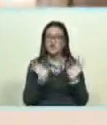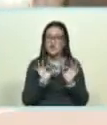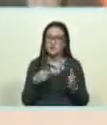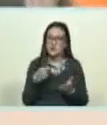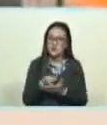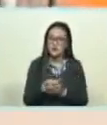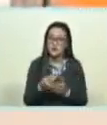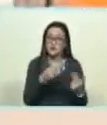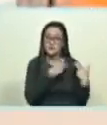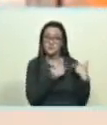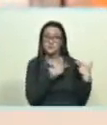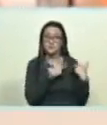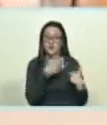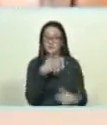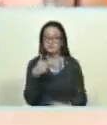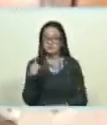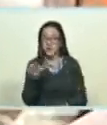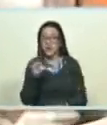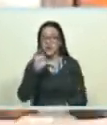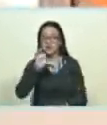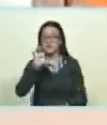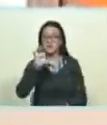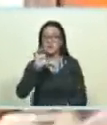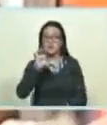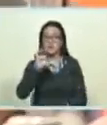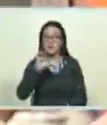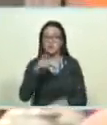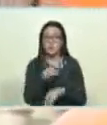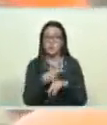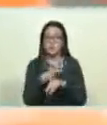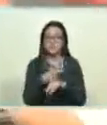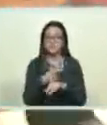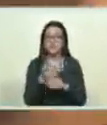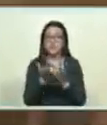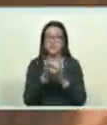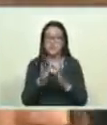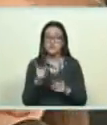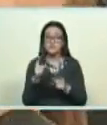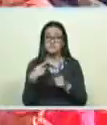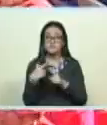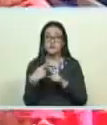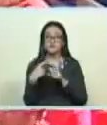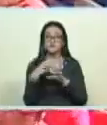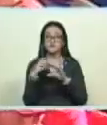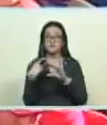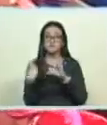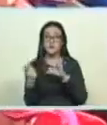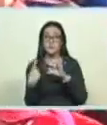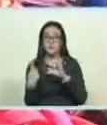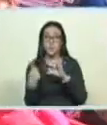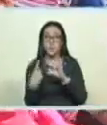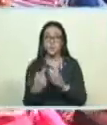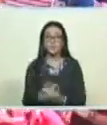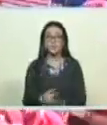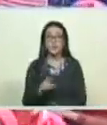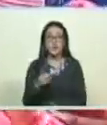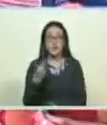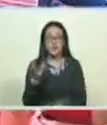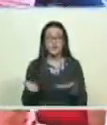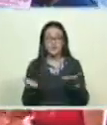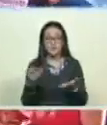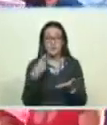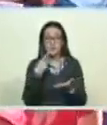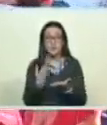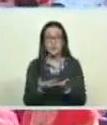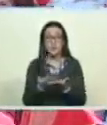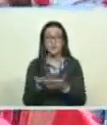modalidades y responsabilidades del Estado, estudiando y transportistas, presidente Nicolás Maduro. Nosotros... Hay dos propuestas.